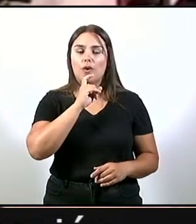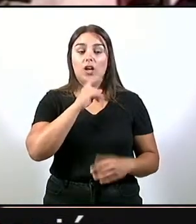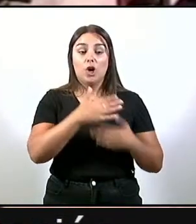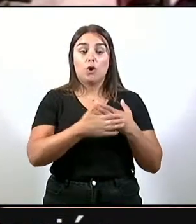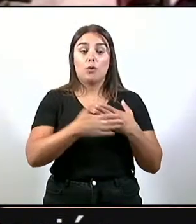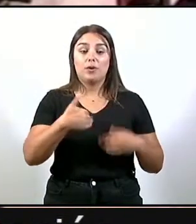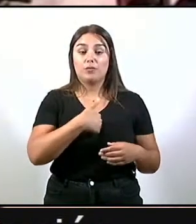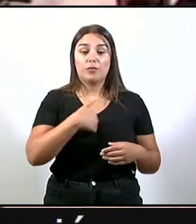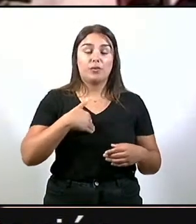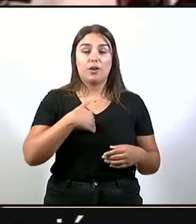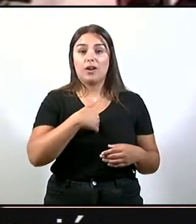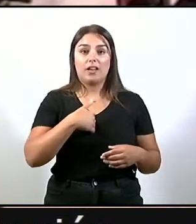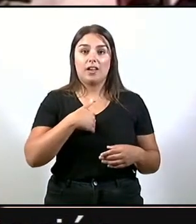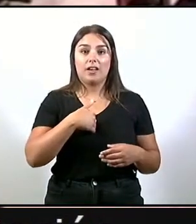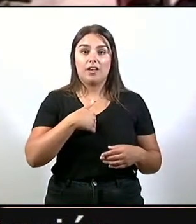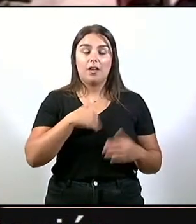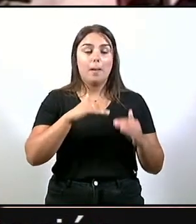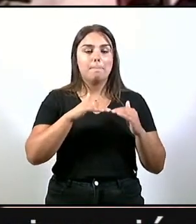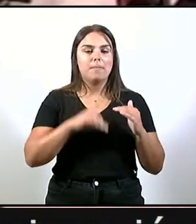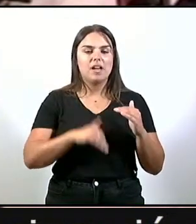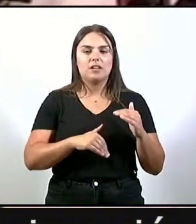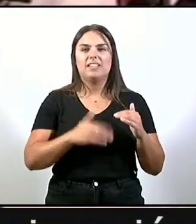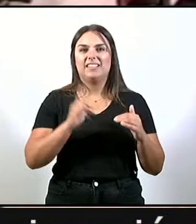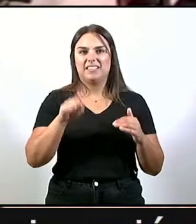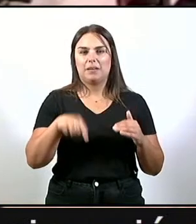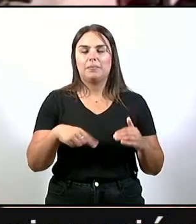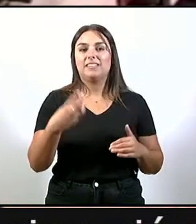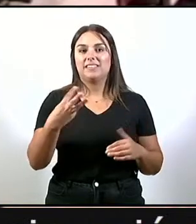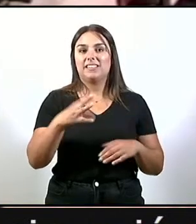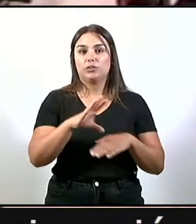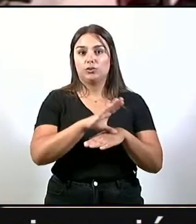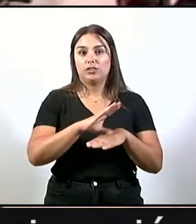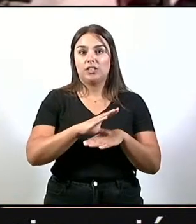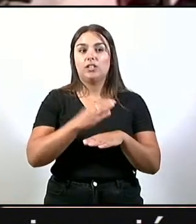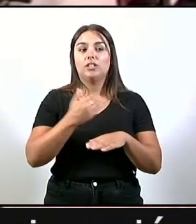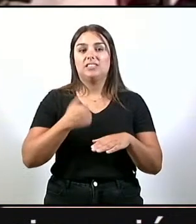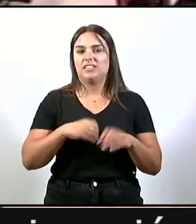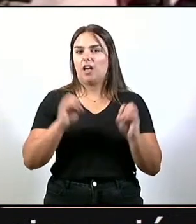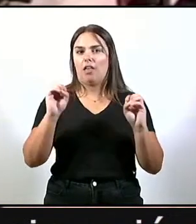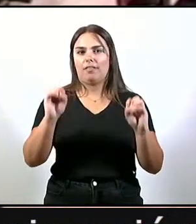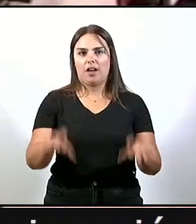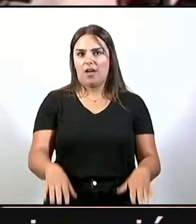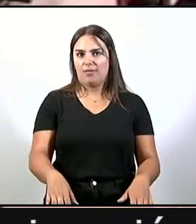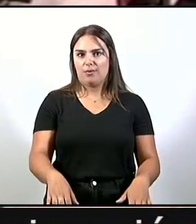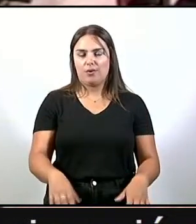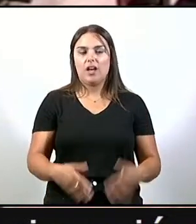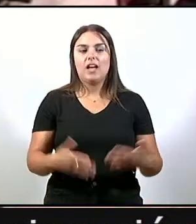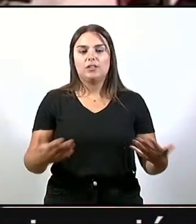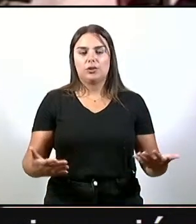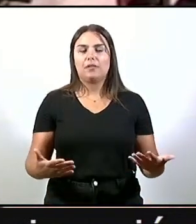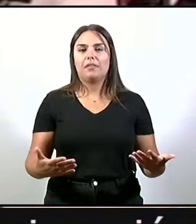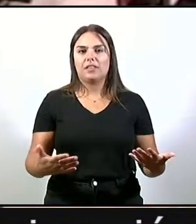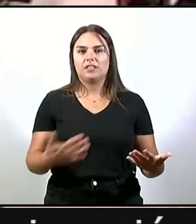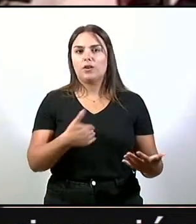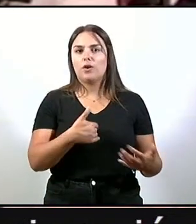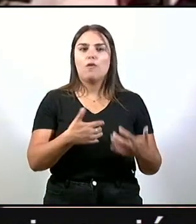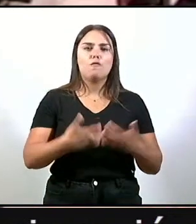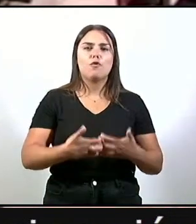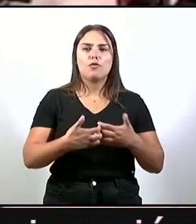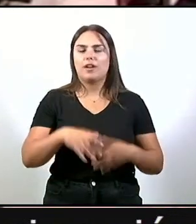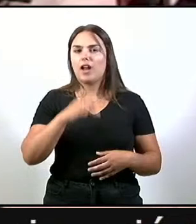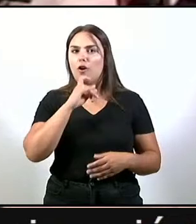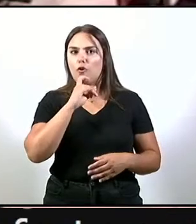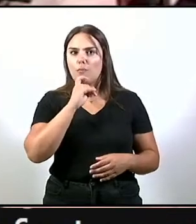en funciones? Y el hecho de que haya tres consejeros que ya han presentado su dimisión, ¿cómo se funciona con, no sé, cuando hay prórroga